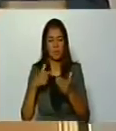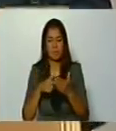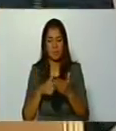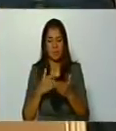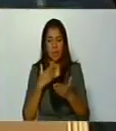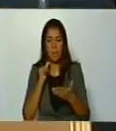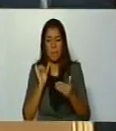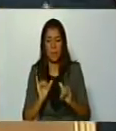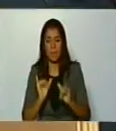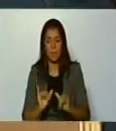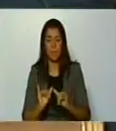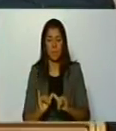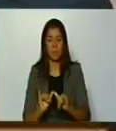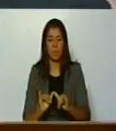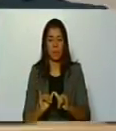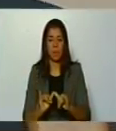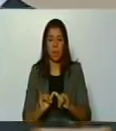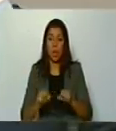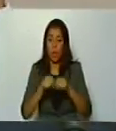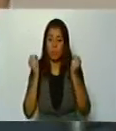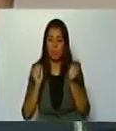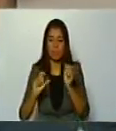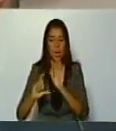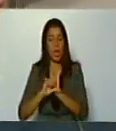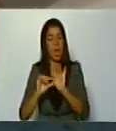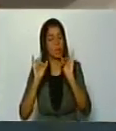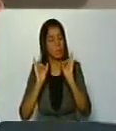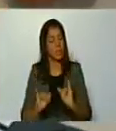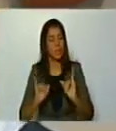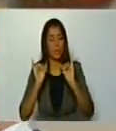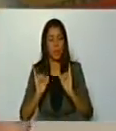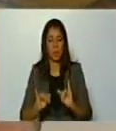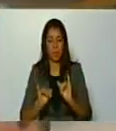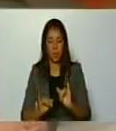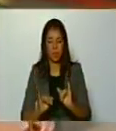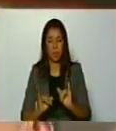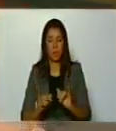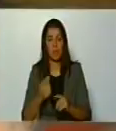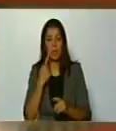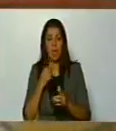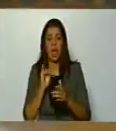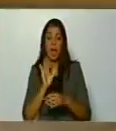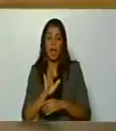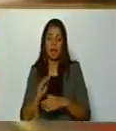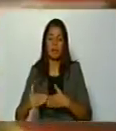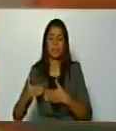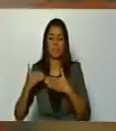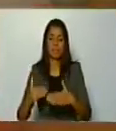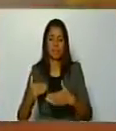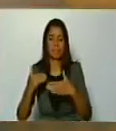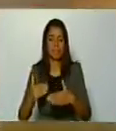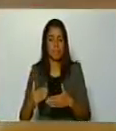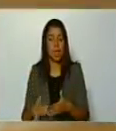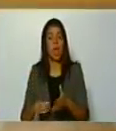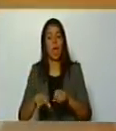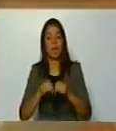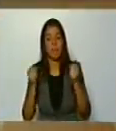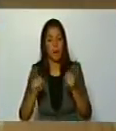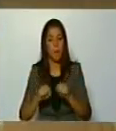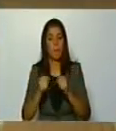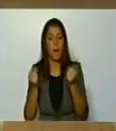hablando entonces de delitos permanentes y por ello la flagrancia, de permanentes en el tiempo,